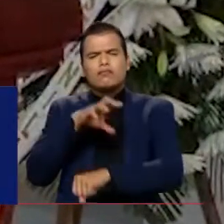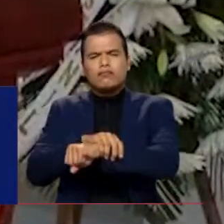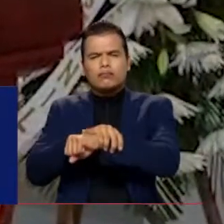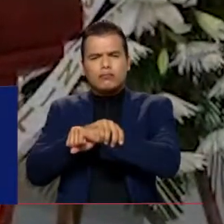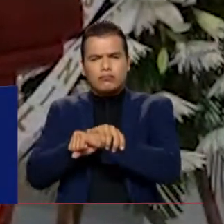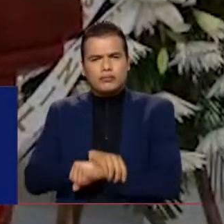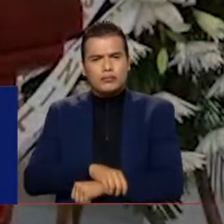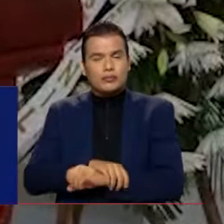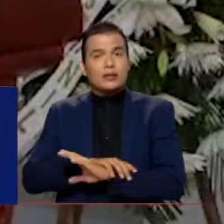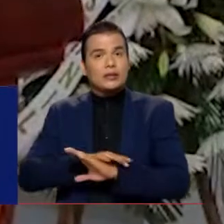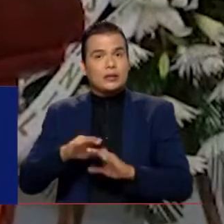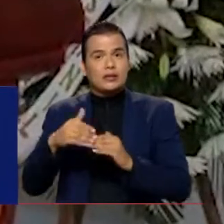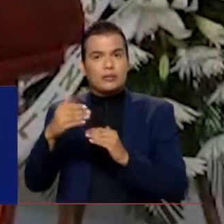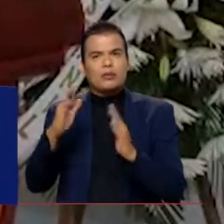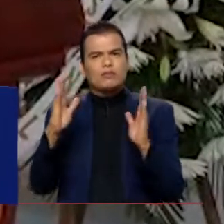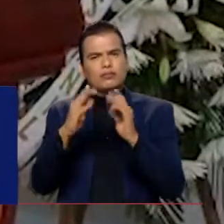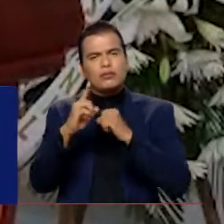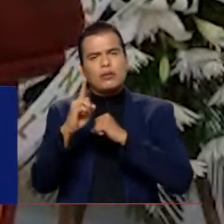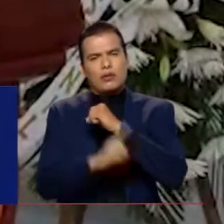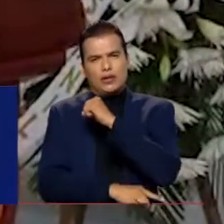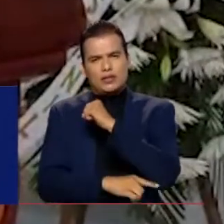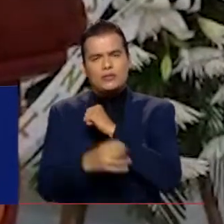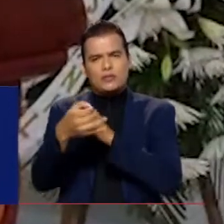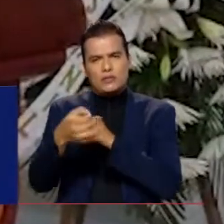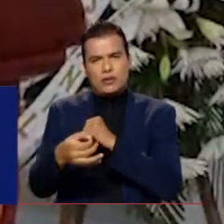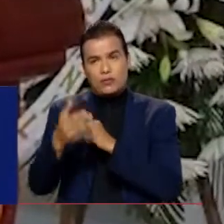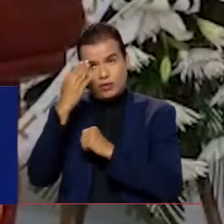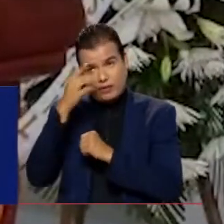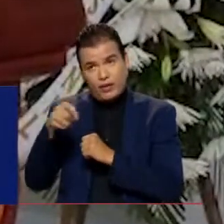delincuentes que acabaron con la vida de nuestro compañero.